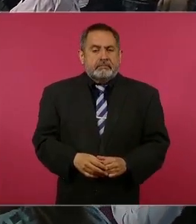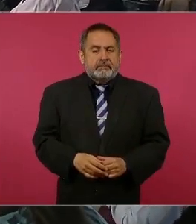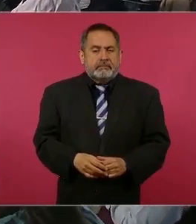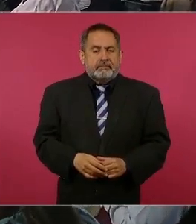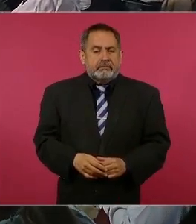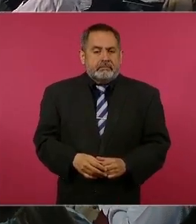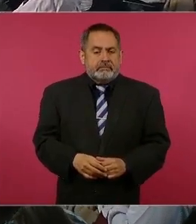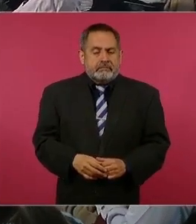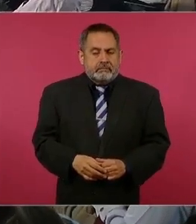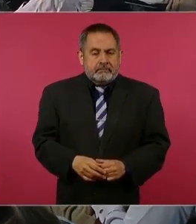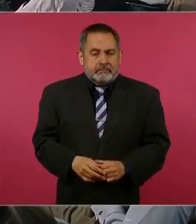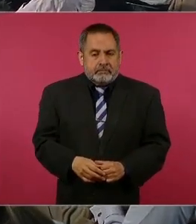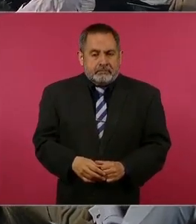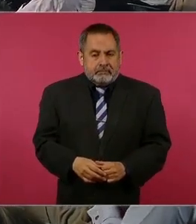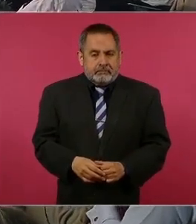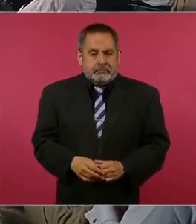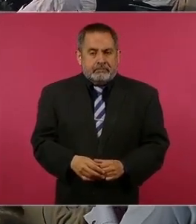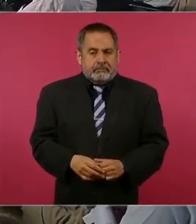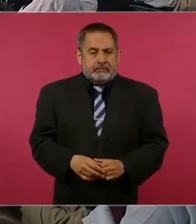que desde luego